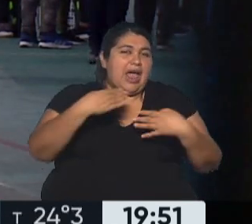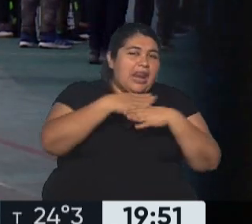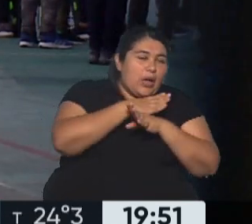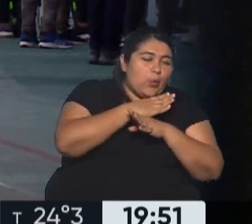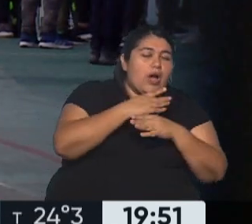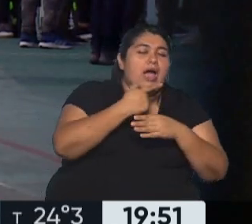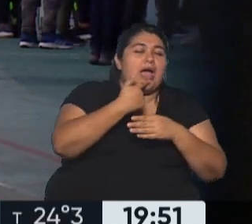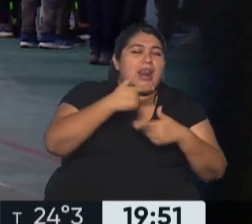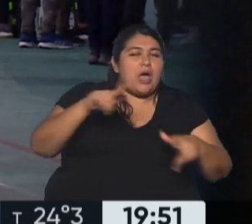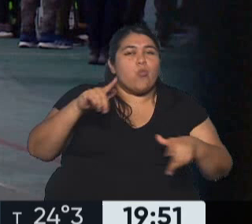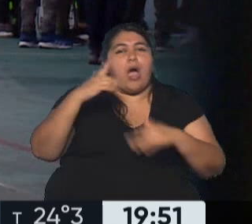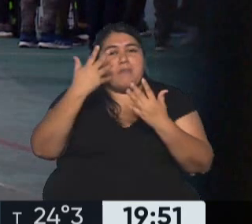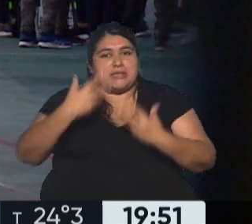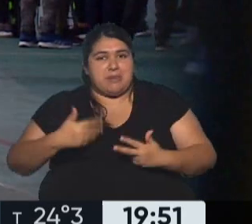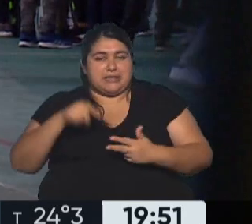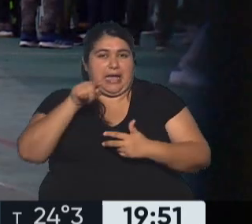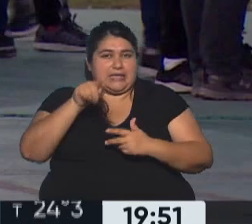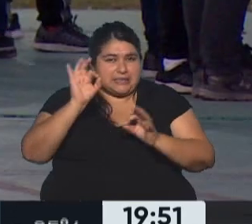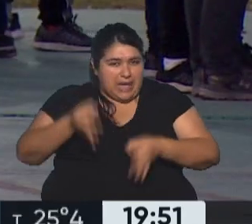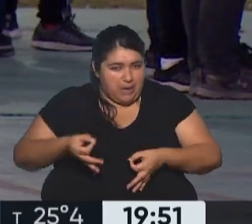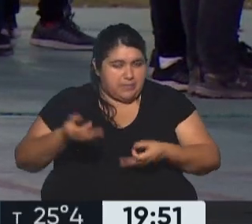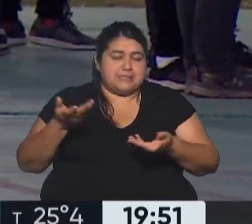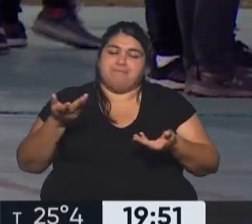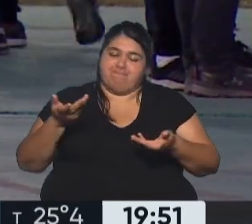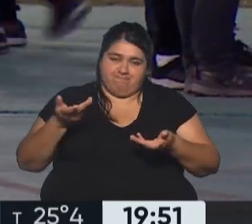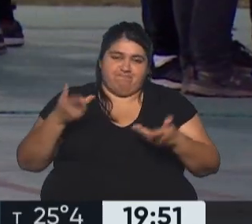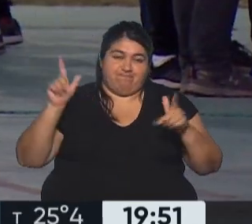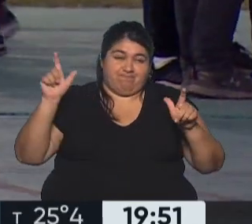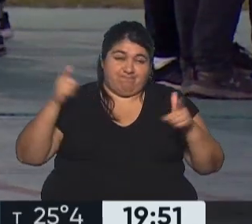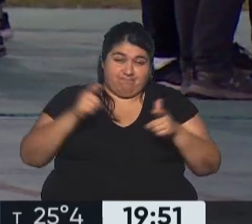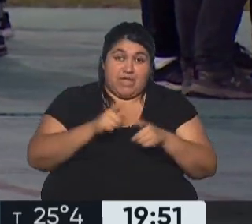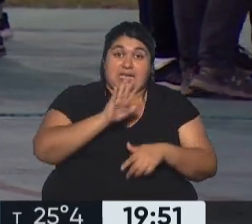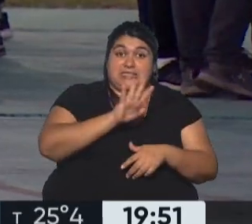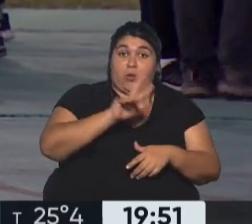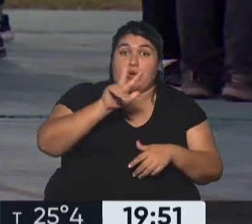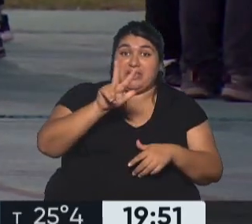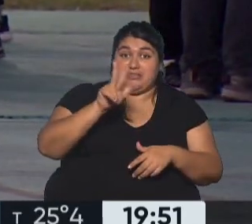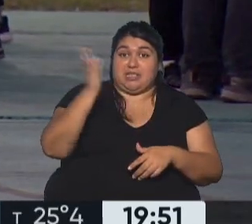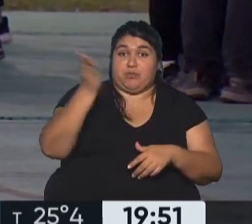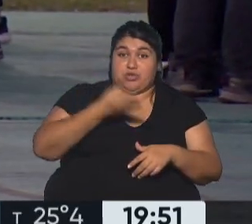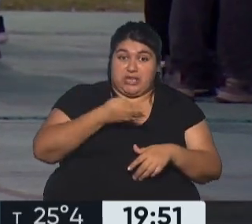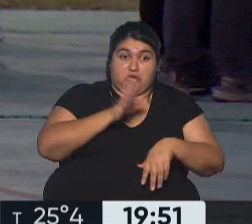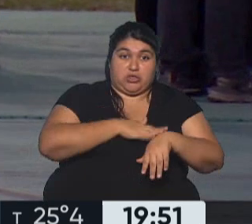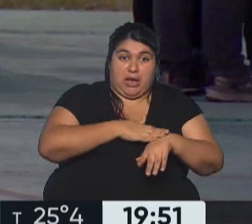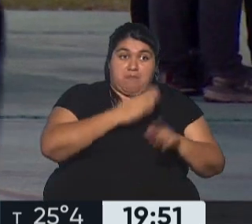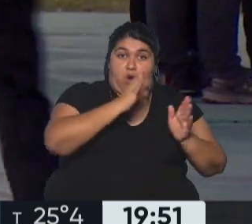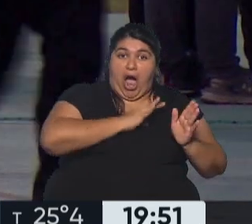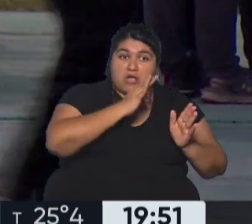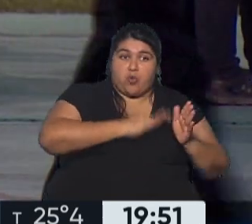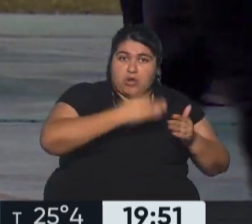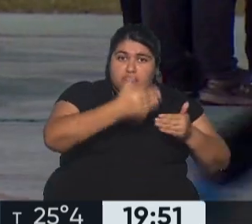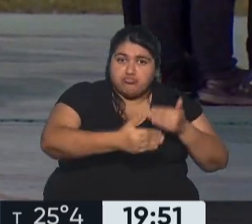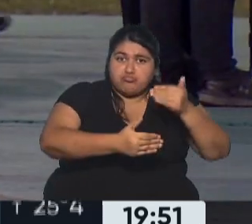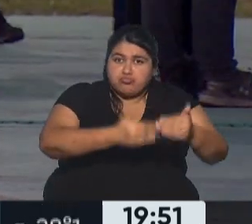matemática. Y ahí ese número se nos achica. El número de esos 53 que llegaron en tiempo al último año